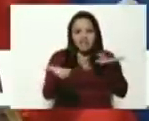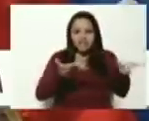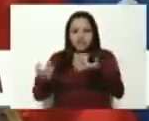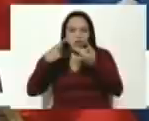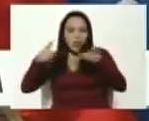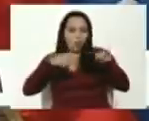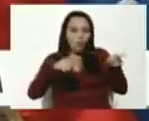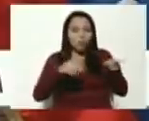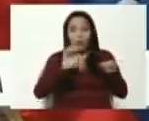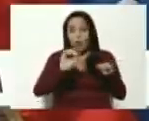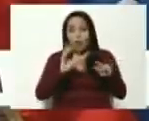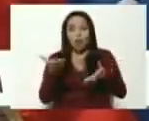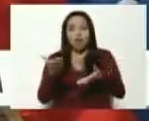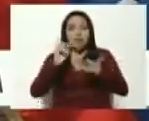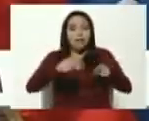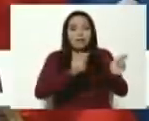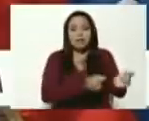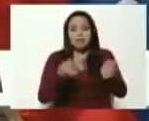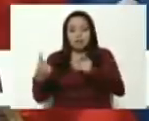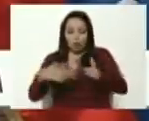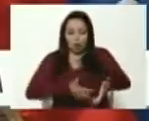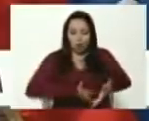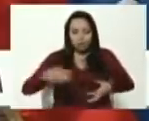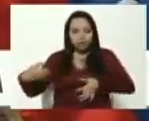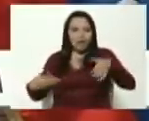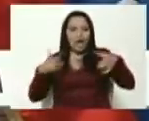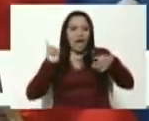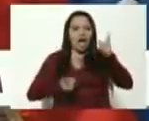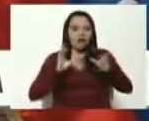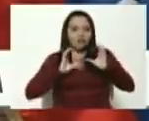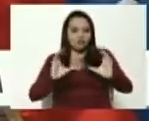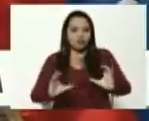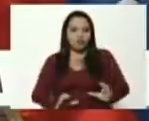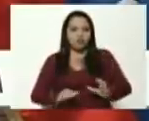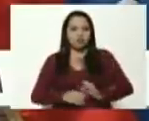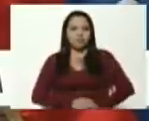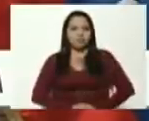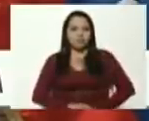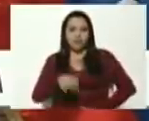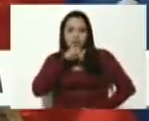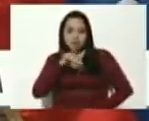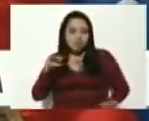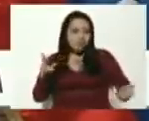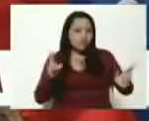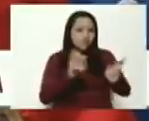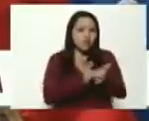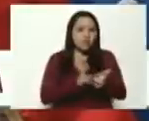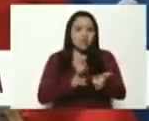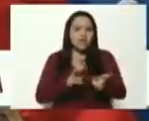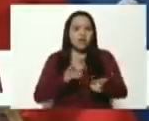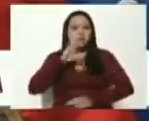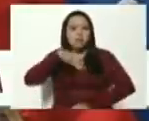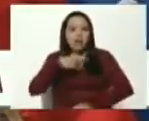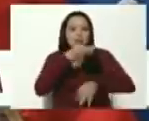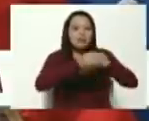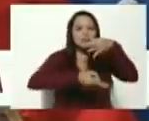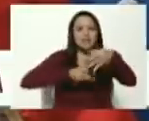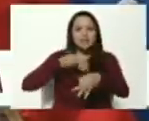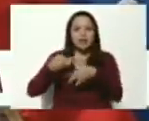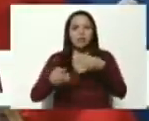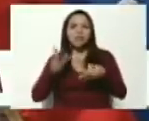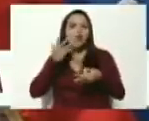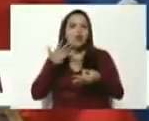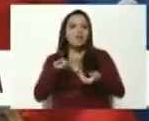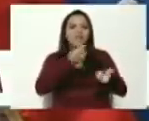la extracción incluso de órganos. En resumen, pudiéramos tipificar que la trata